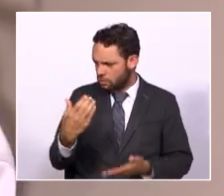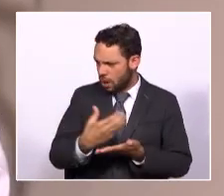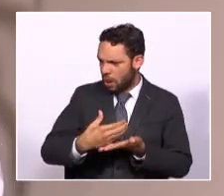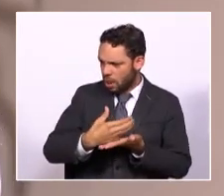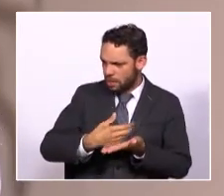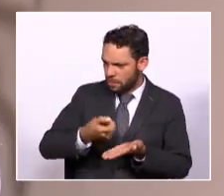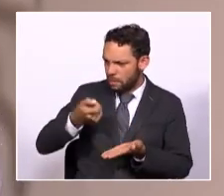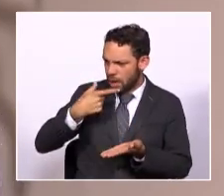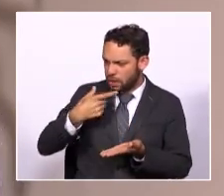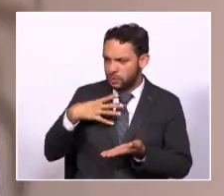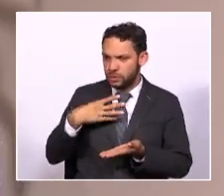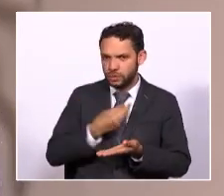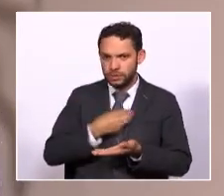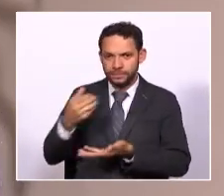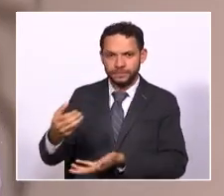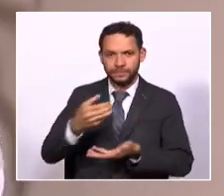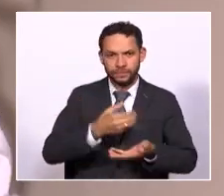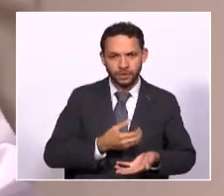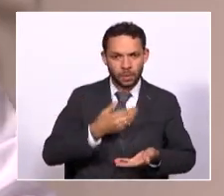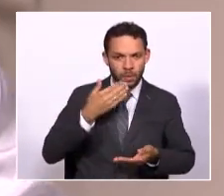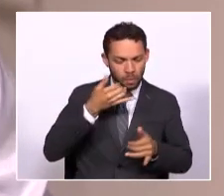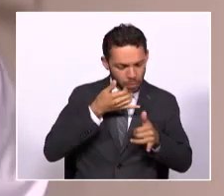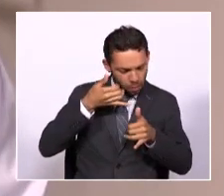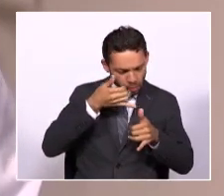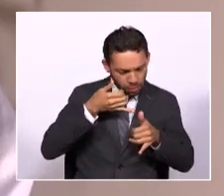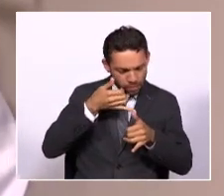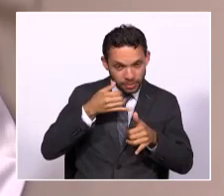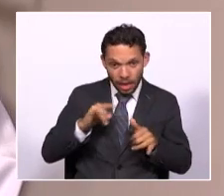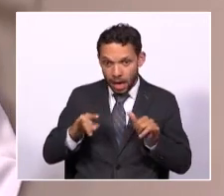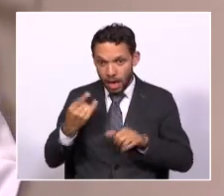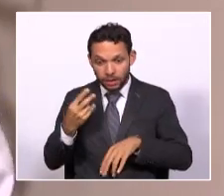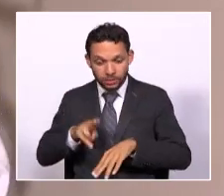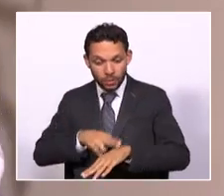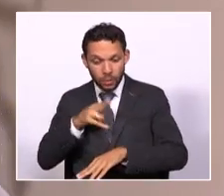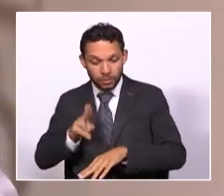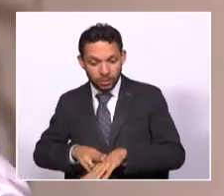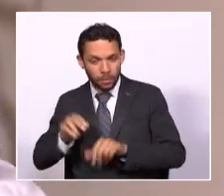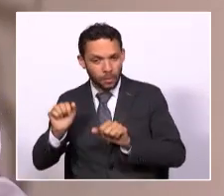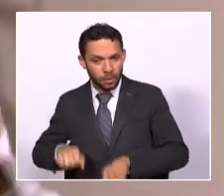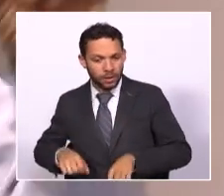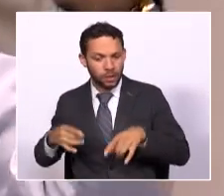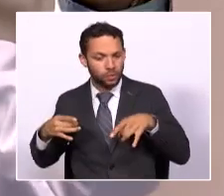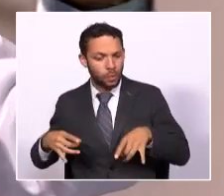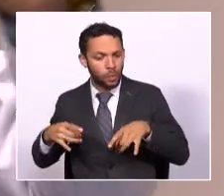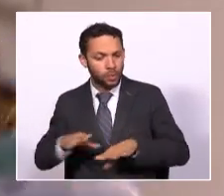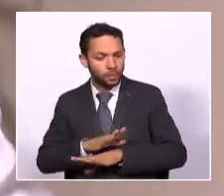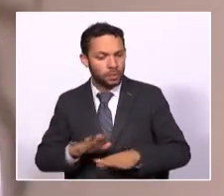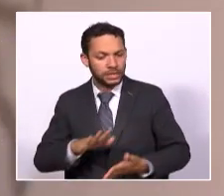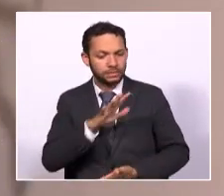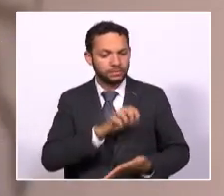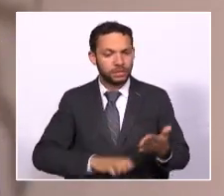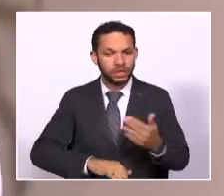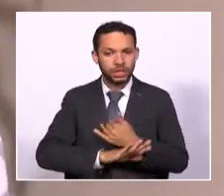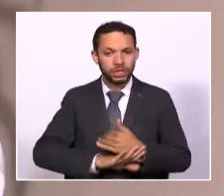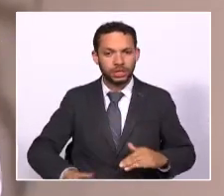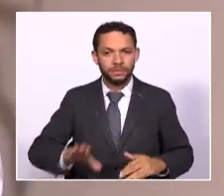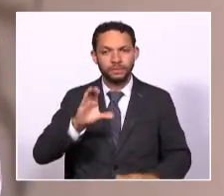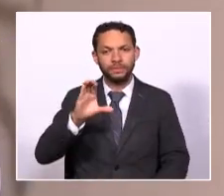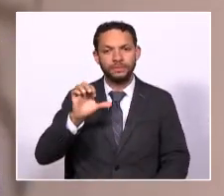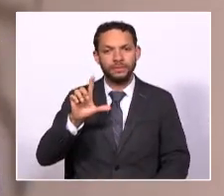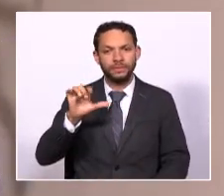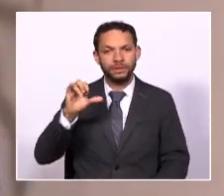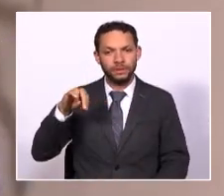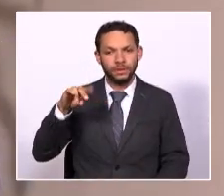las llevamos a un laboratorio para estudiarlas, porque un producto natural le quita el dolor a una persona así, y dicen que son de caléndula o de